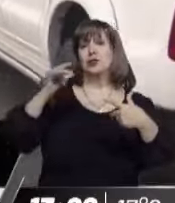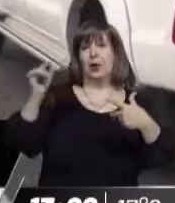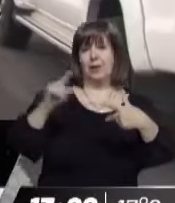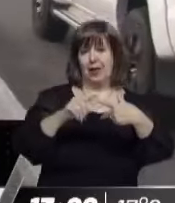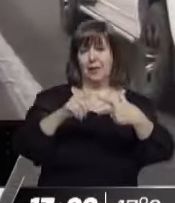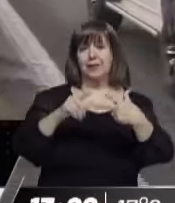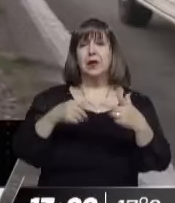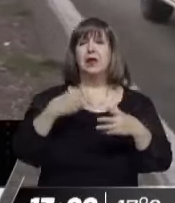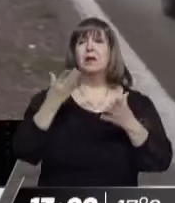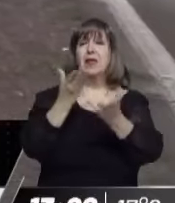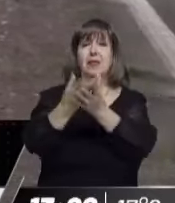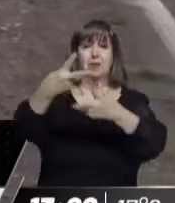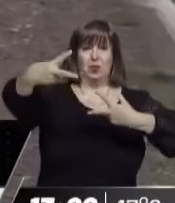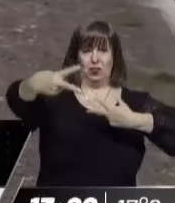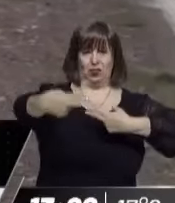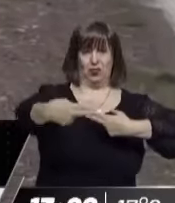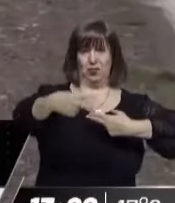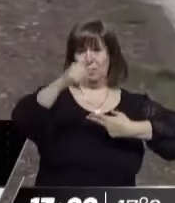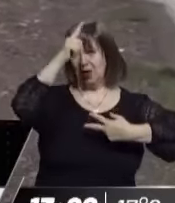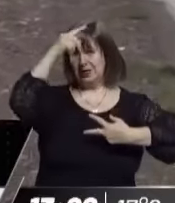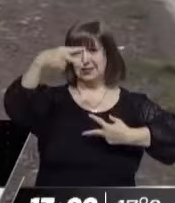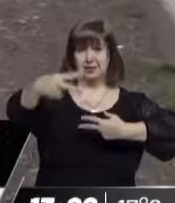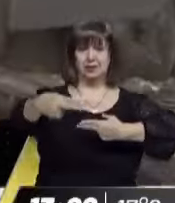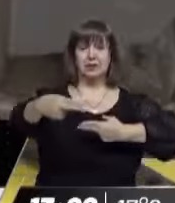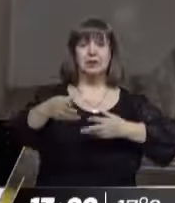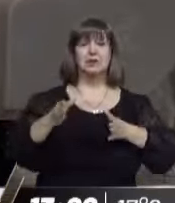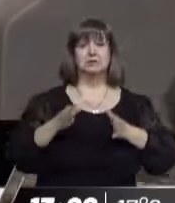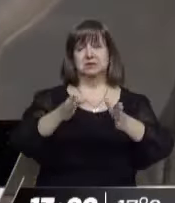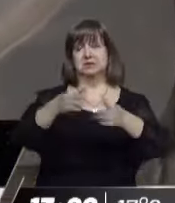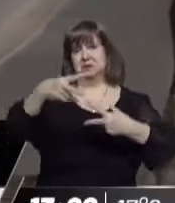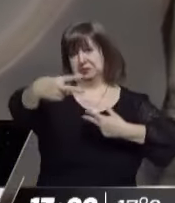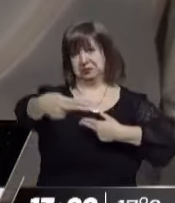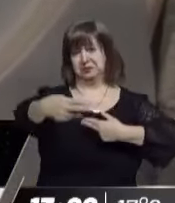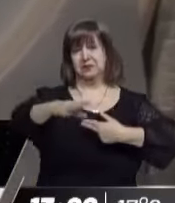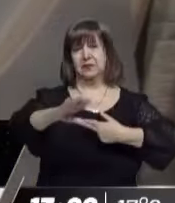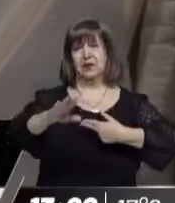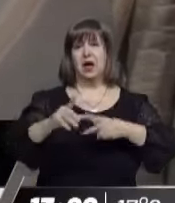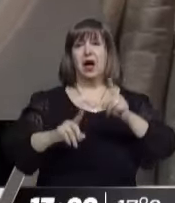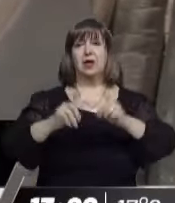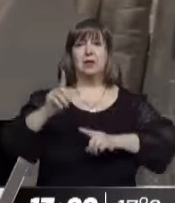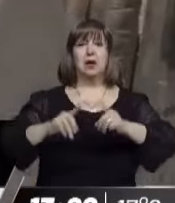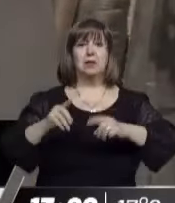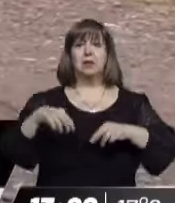cortara para poder tener mejor circulación, y había mucha gente que andaba